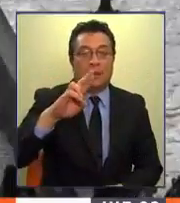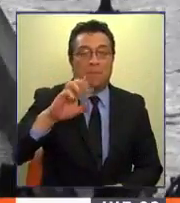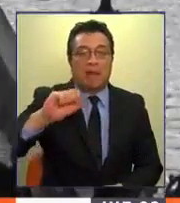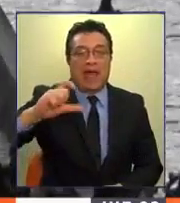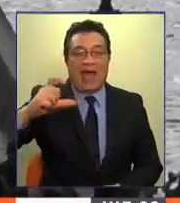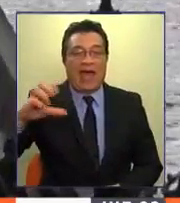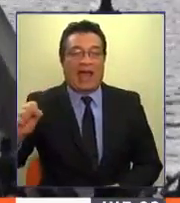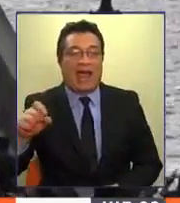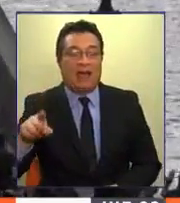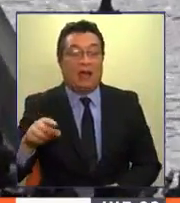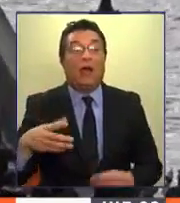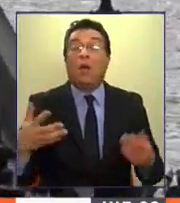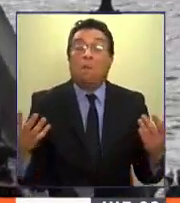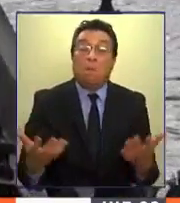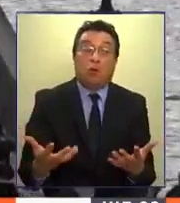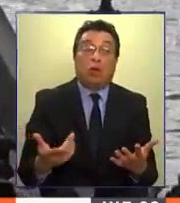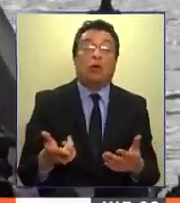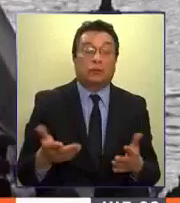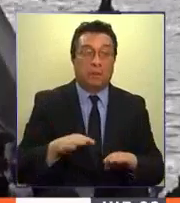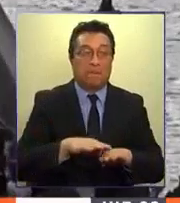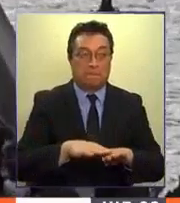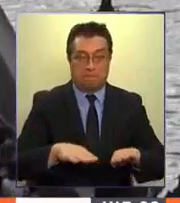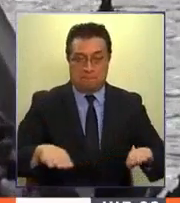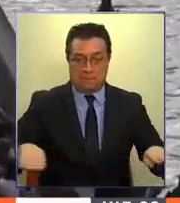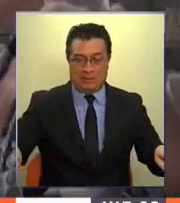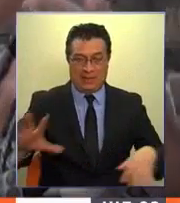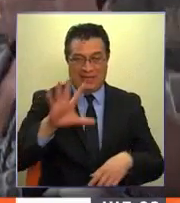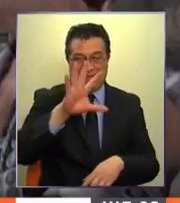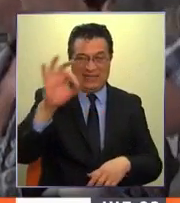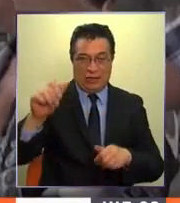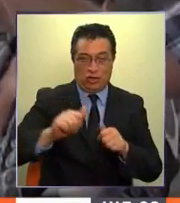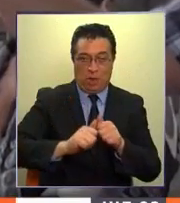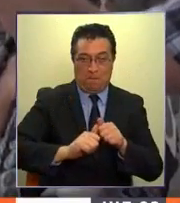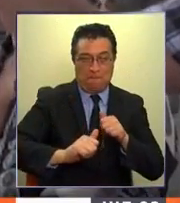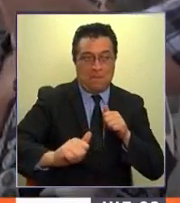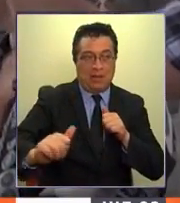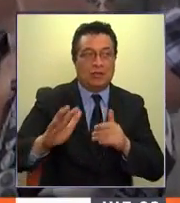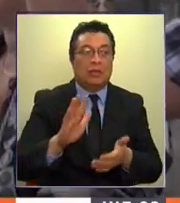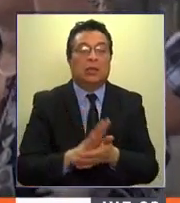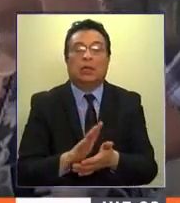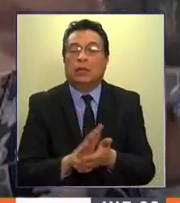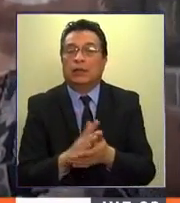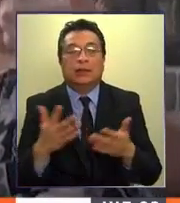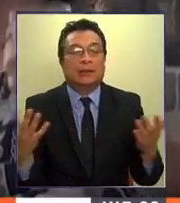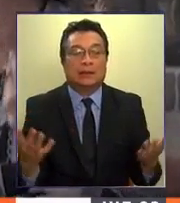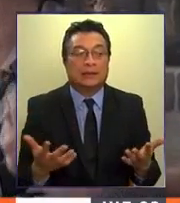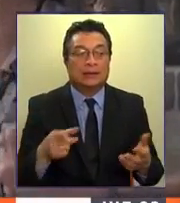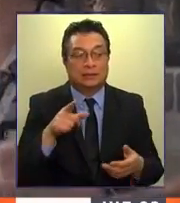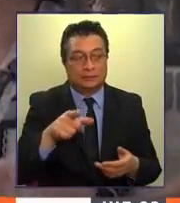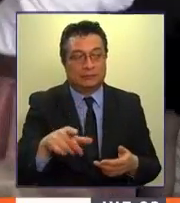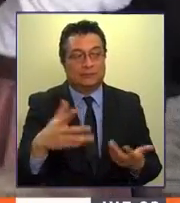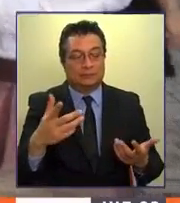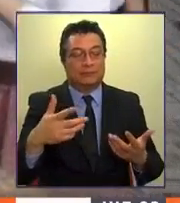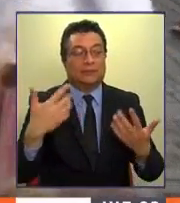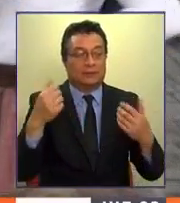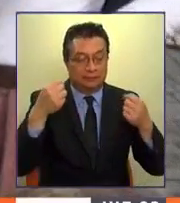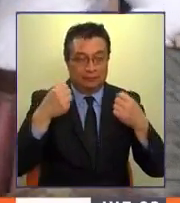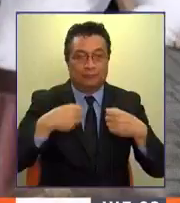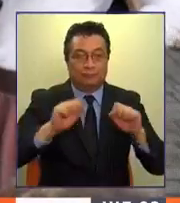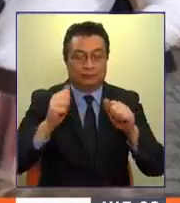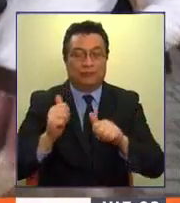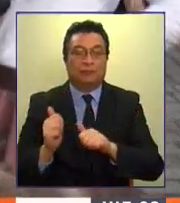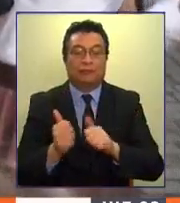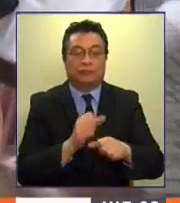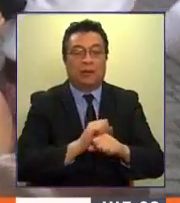en grande, con una mesa de más de 500 metros de largo para celebrar lo que consideran el éxito frente a la pandemia